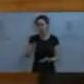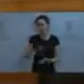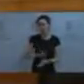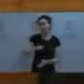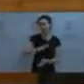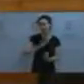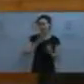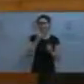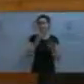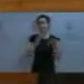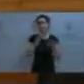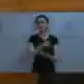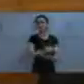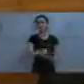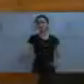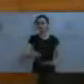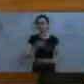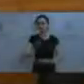casi 90 millones de euros,